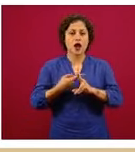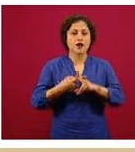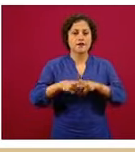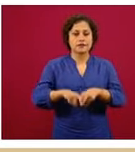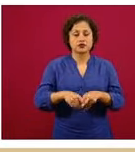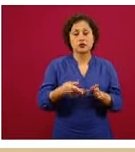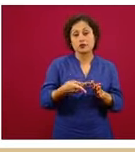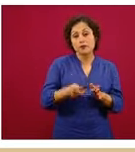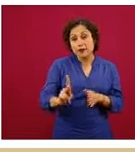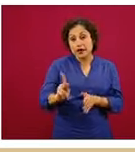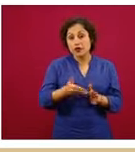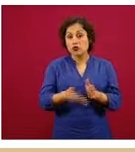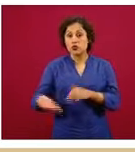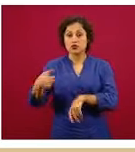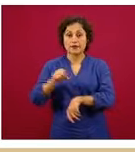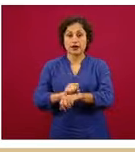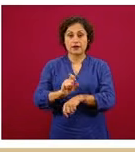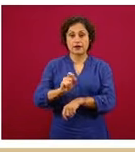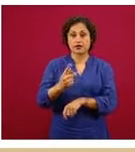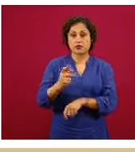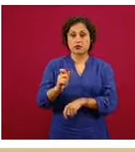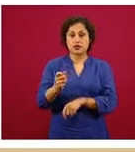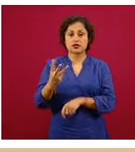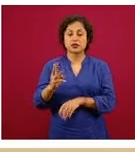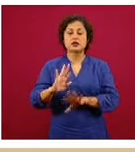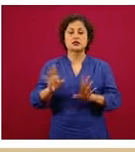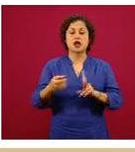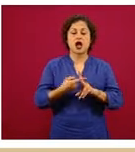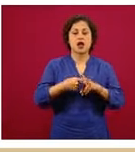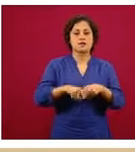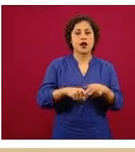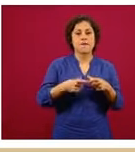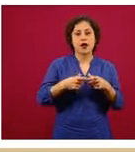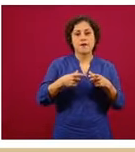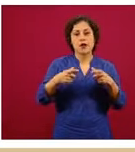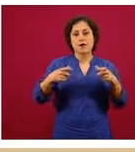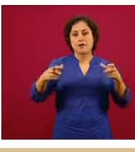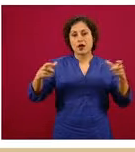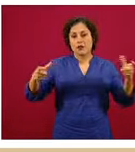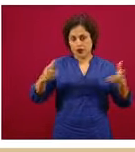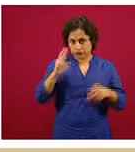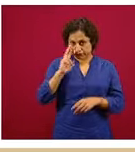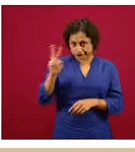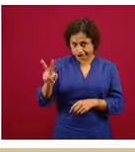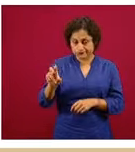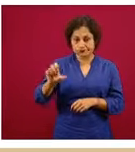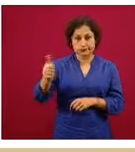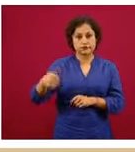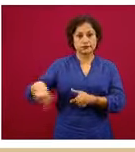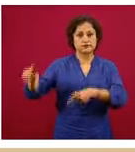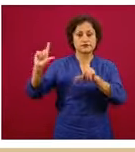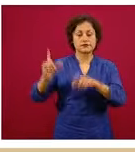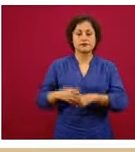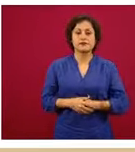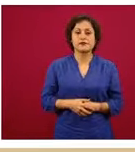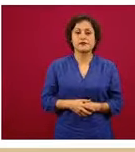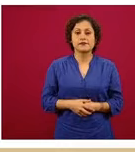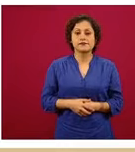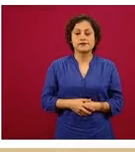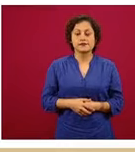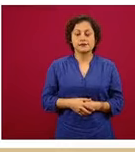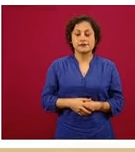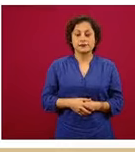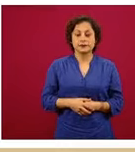de la 22-23 empieza esta tendencia ascendente. Veamos en la siguiente diapositiva